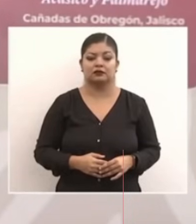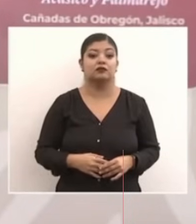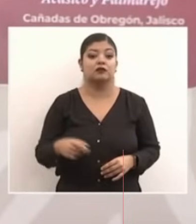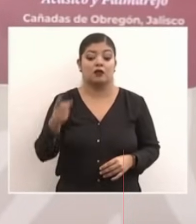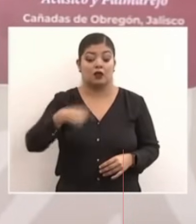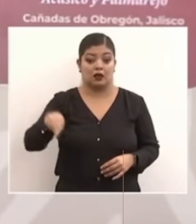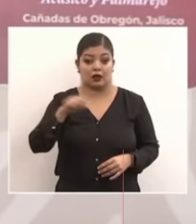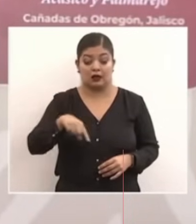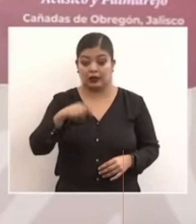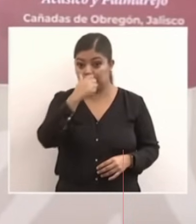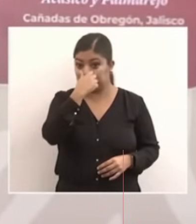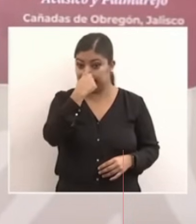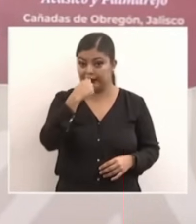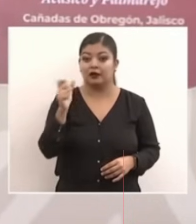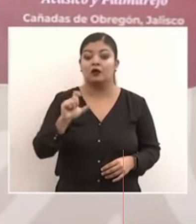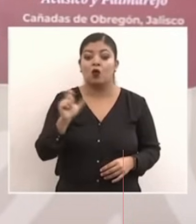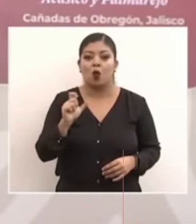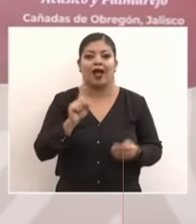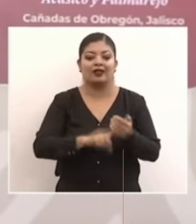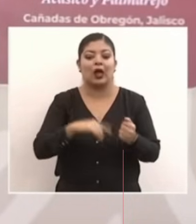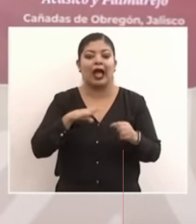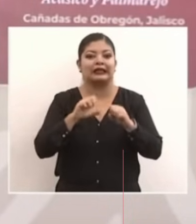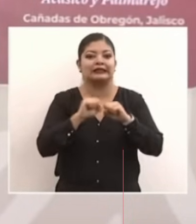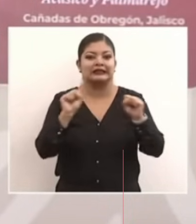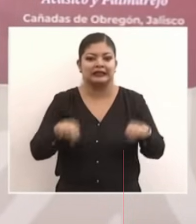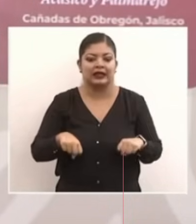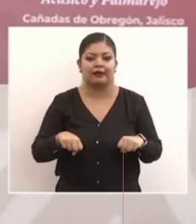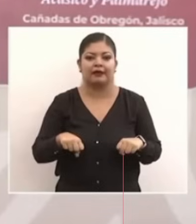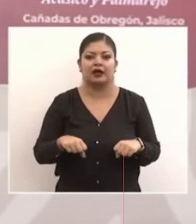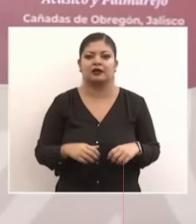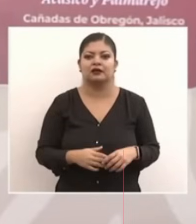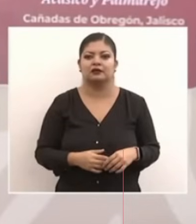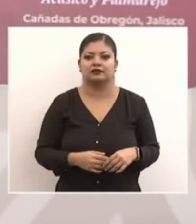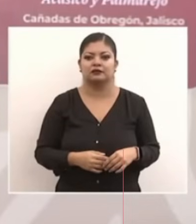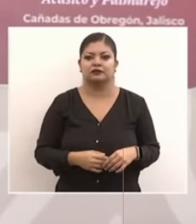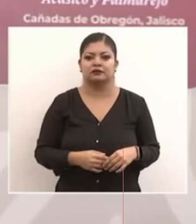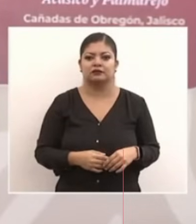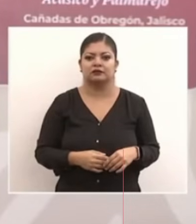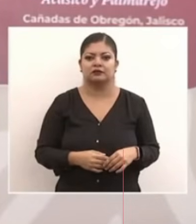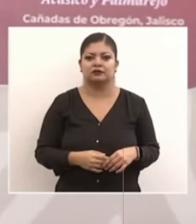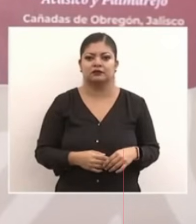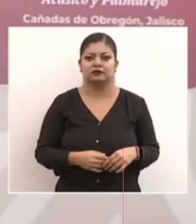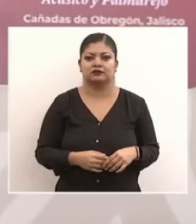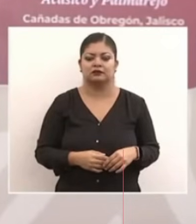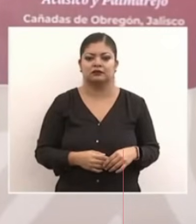luchando por romper el sistema y el viejo régimen.